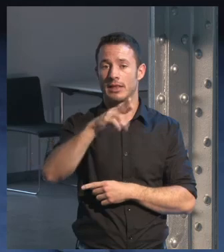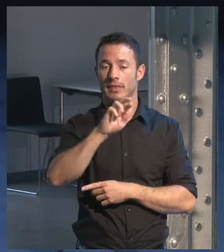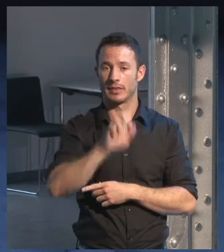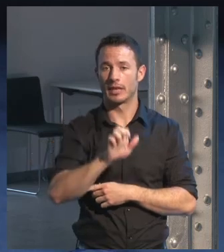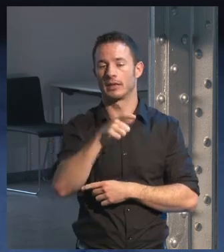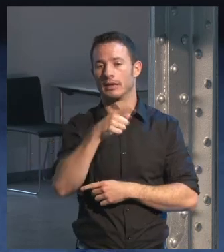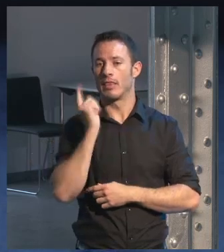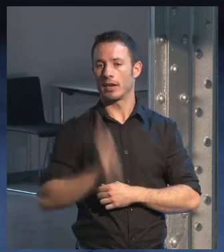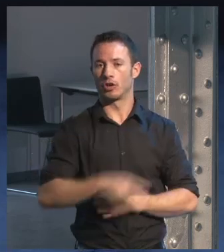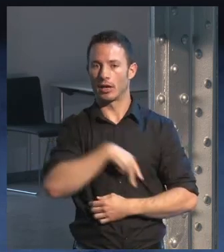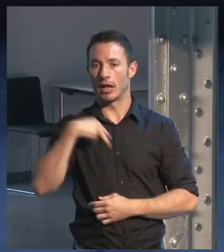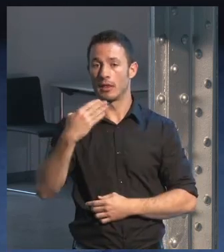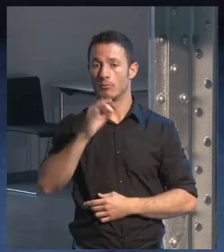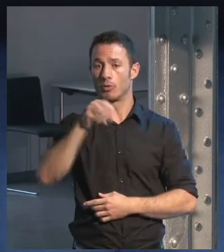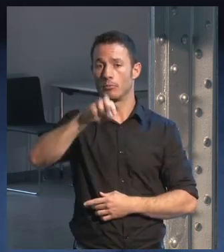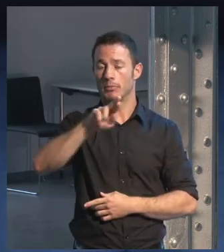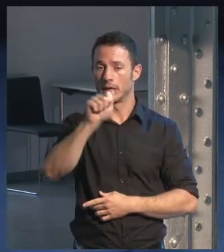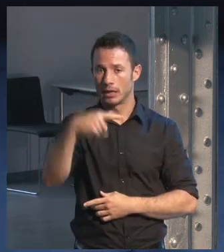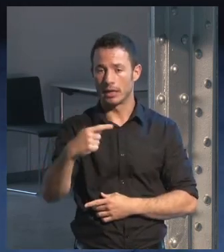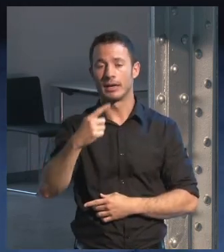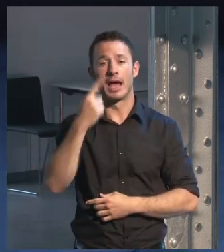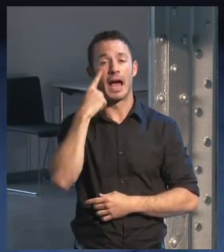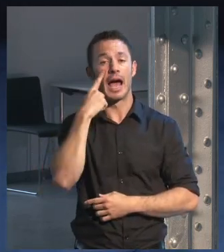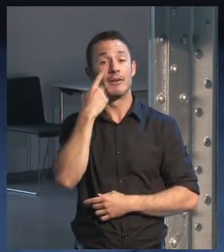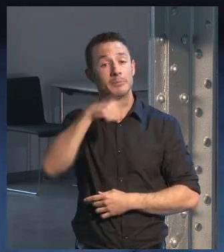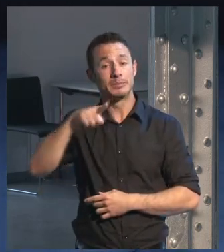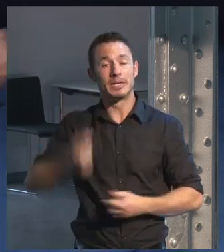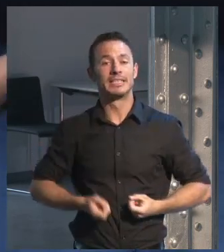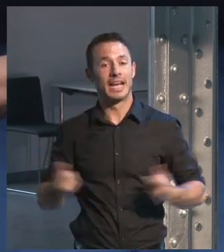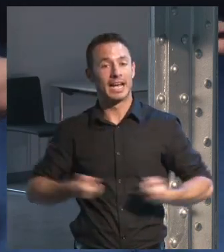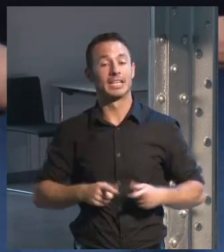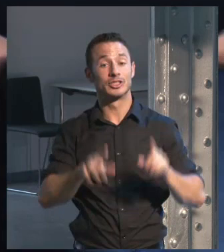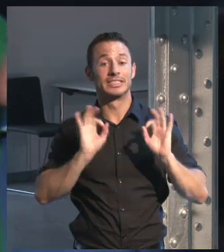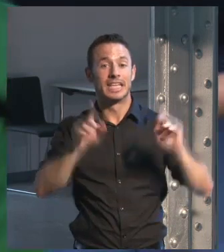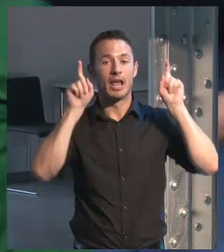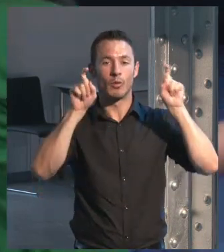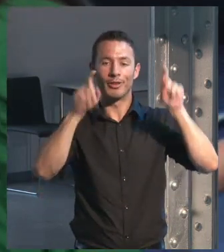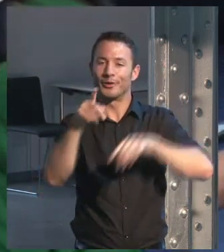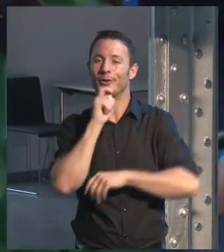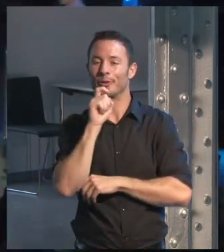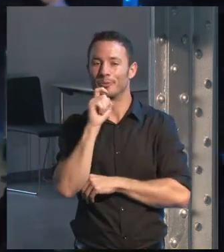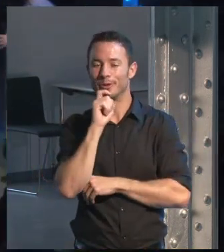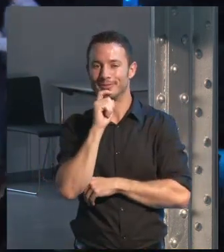Moverán, cómo son esos gastos que tenemos cada mes en educación. Alexandre, muchas gracias.